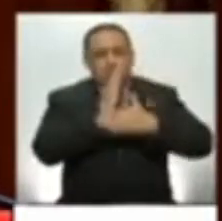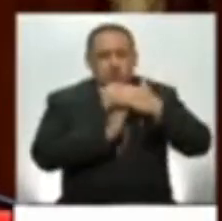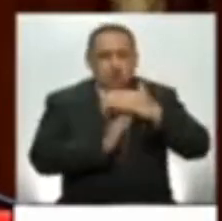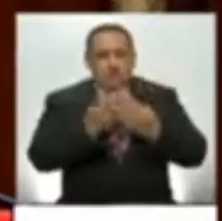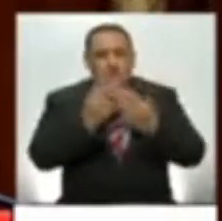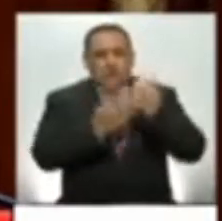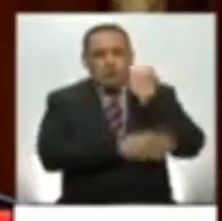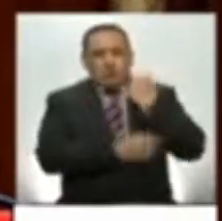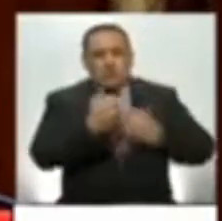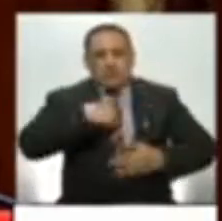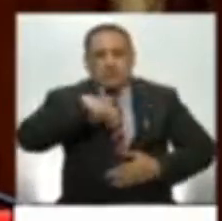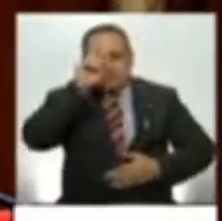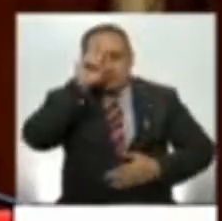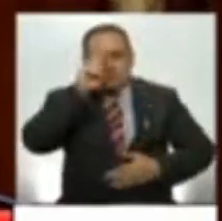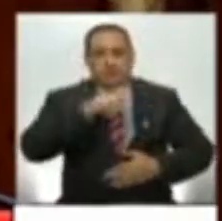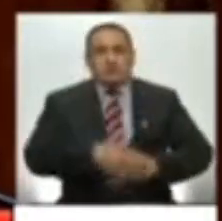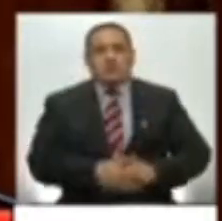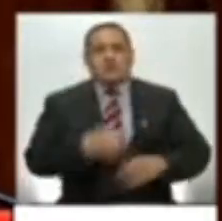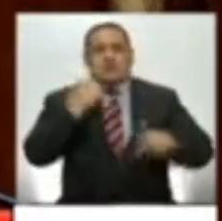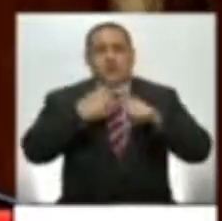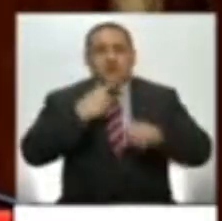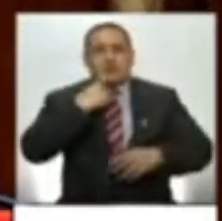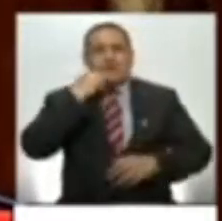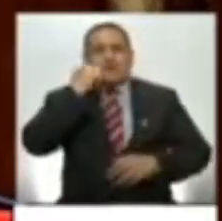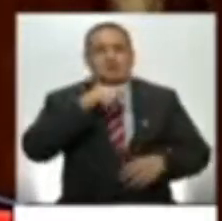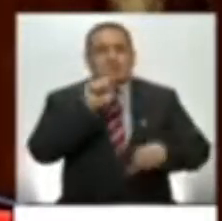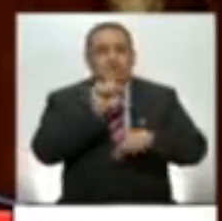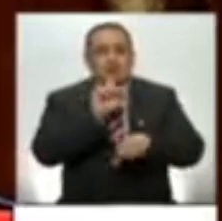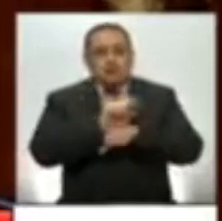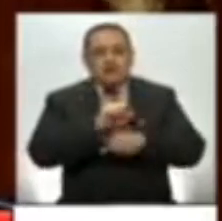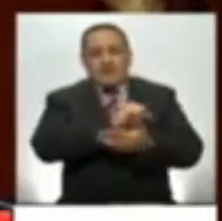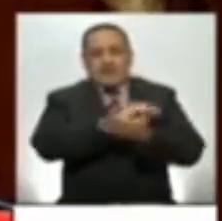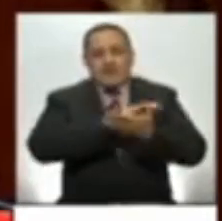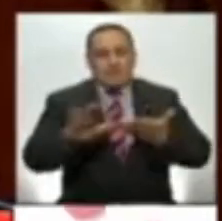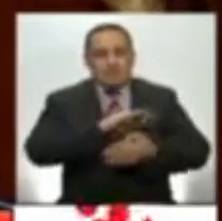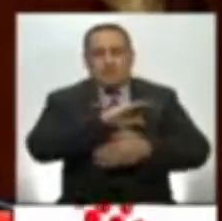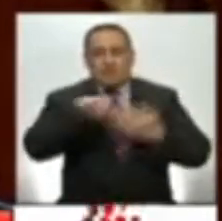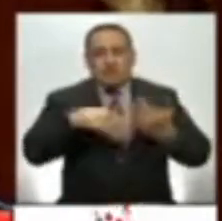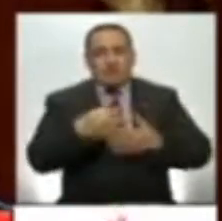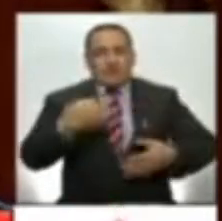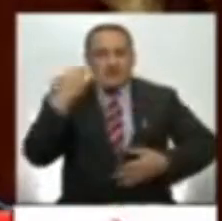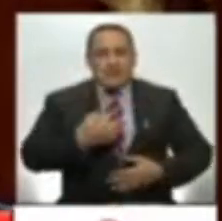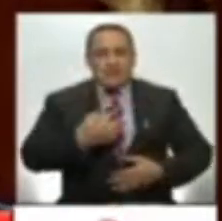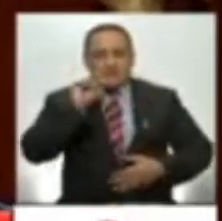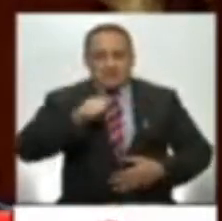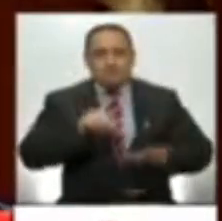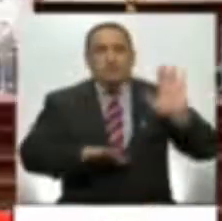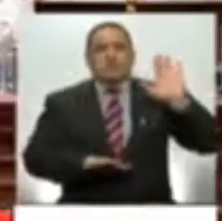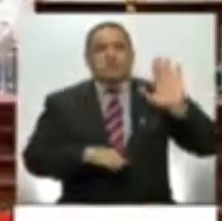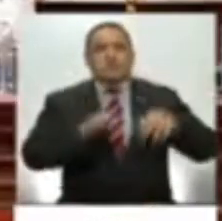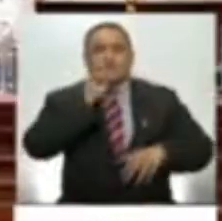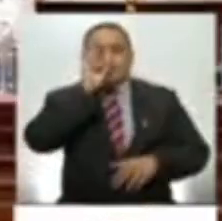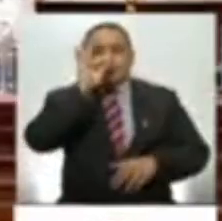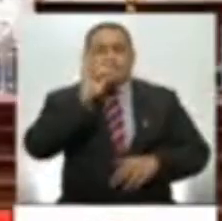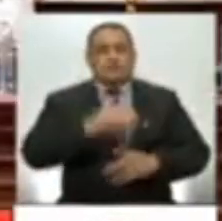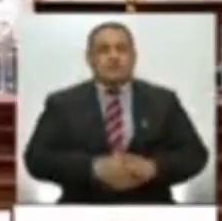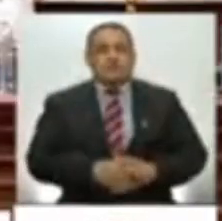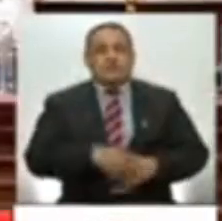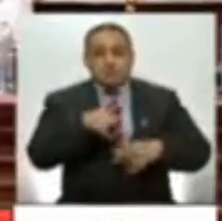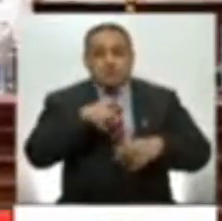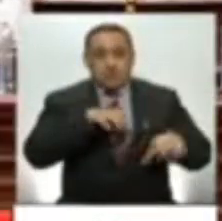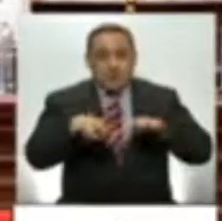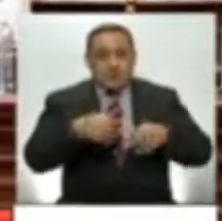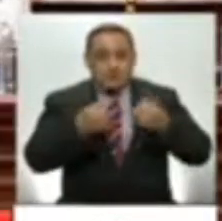del Perú y por el derecho a una educación gratuita y de calidad, sí juro. Si así lo